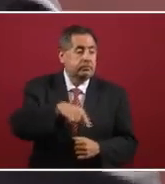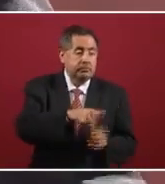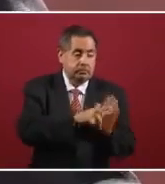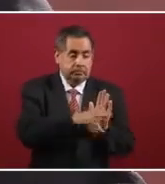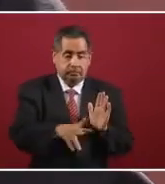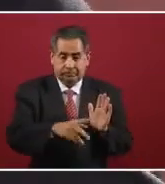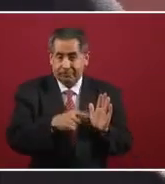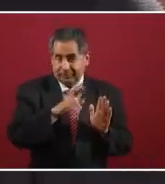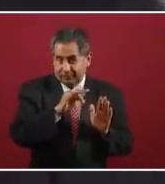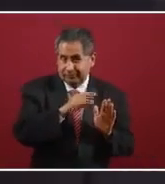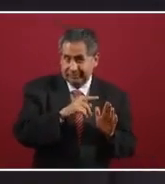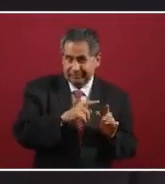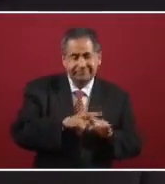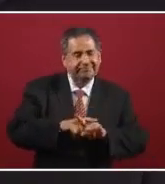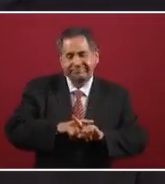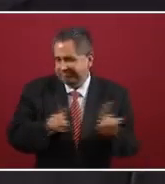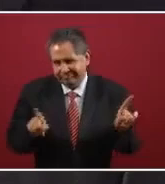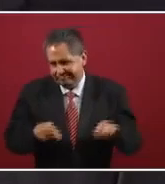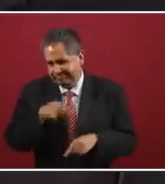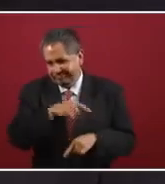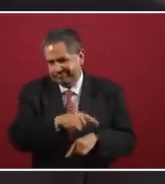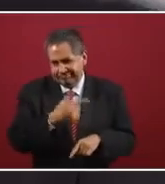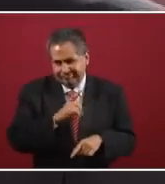el Reforma,